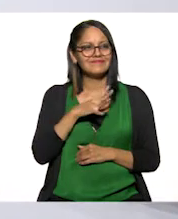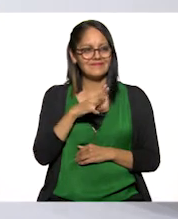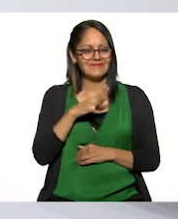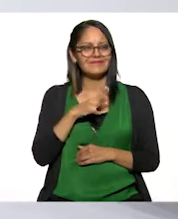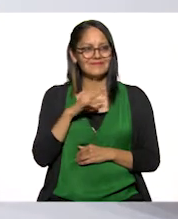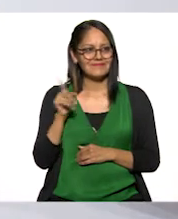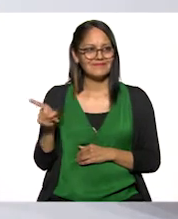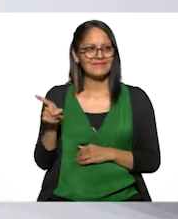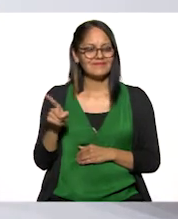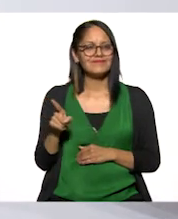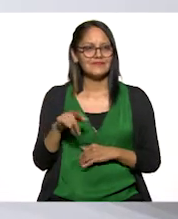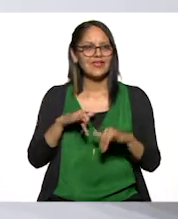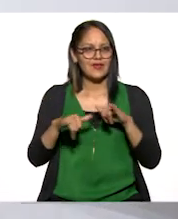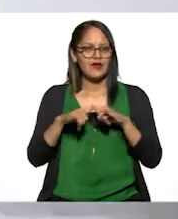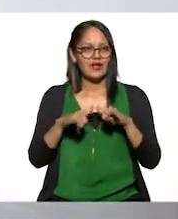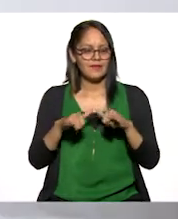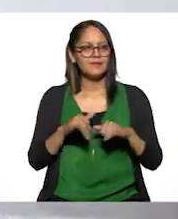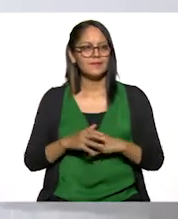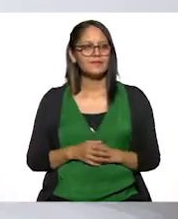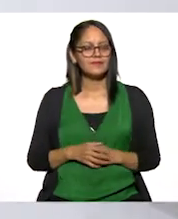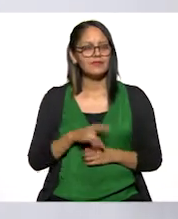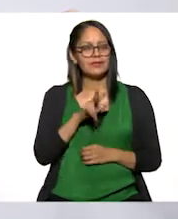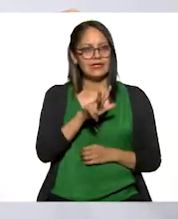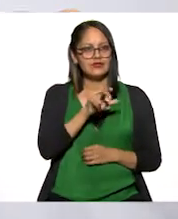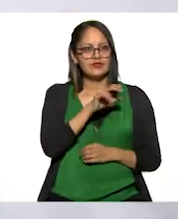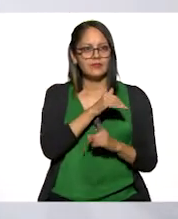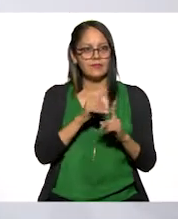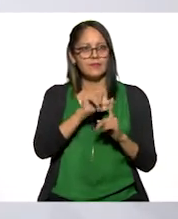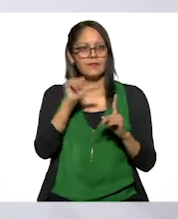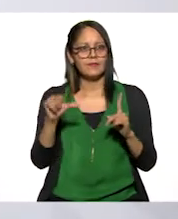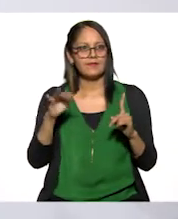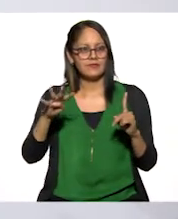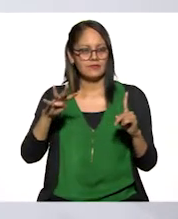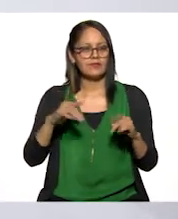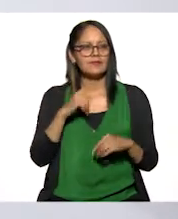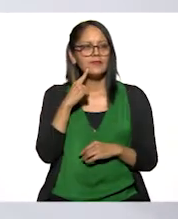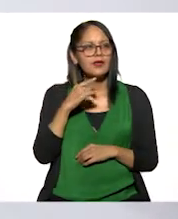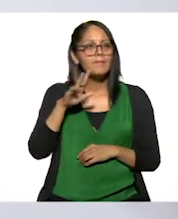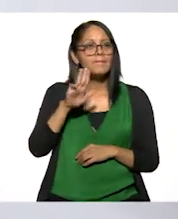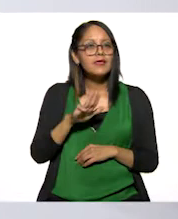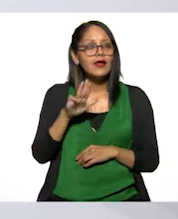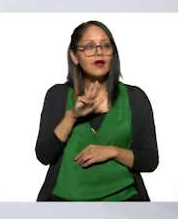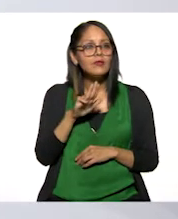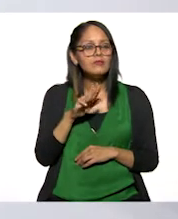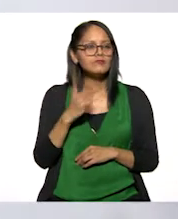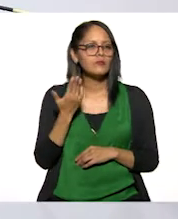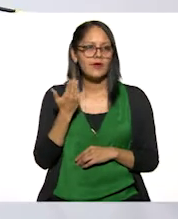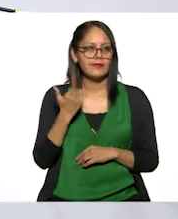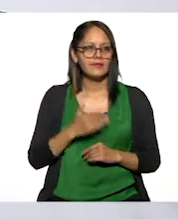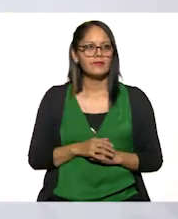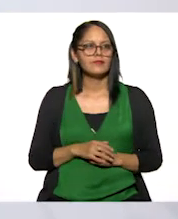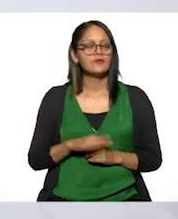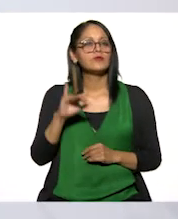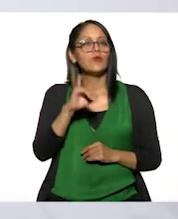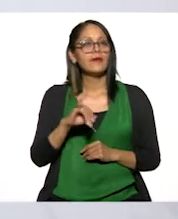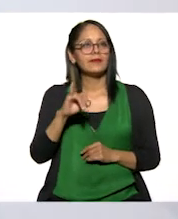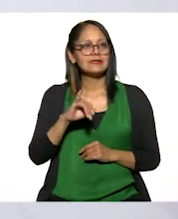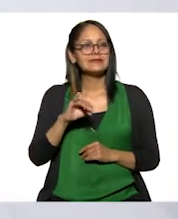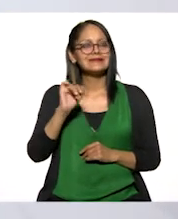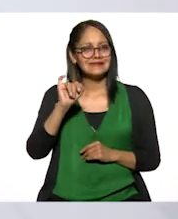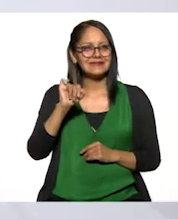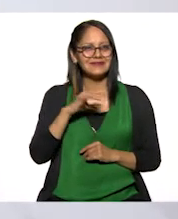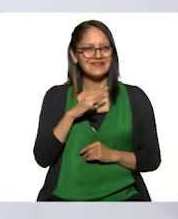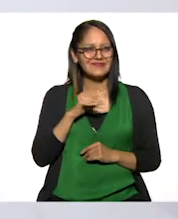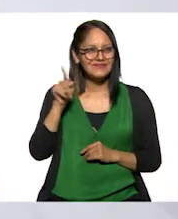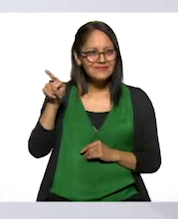Sí. Ahí. Muy bien. Aquí tenemos martes de 18:30 a 19 horas. Sí. ¿Miércoles? No. ¿Jueves? Sí,